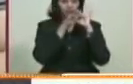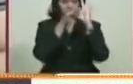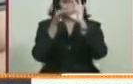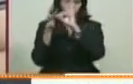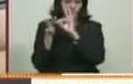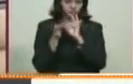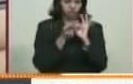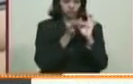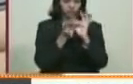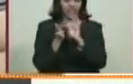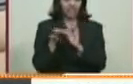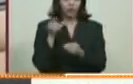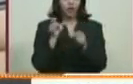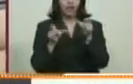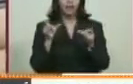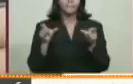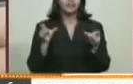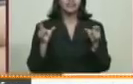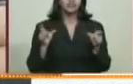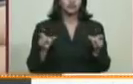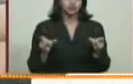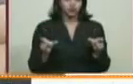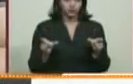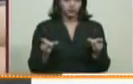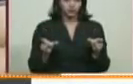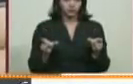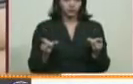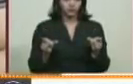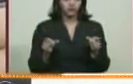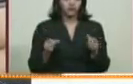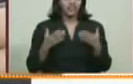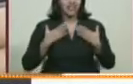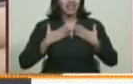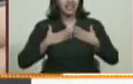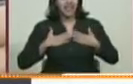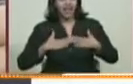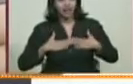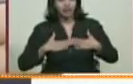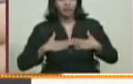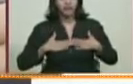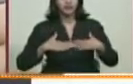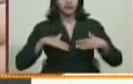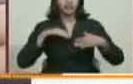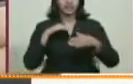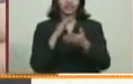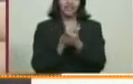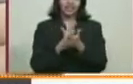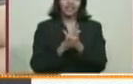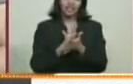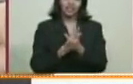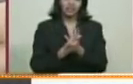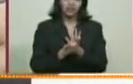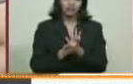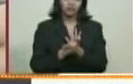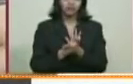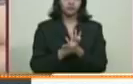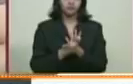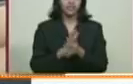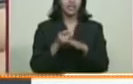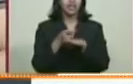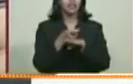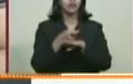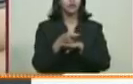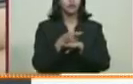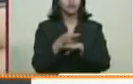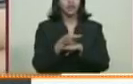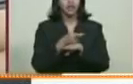factores de la sociedad venezolana, de calma, de tranquilidad. El gobierno, el Estado